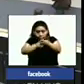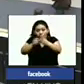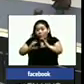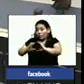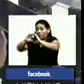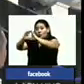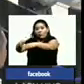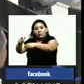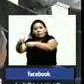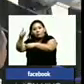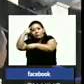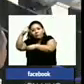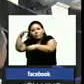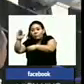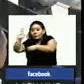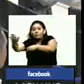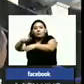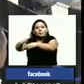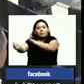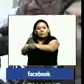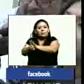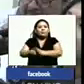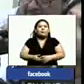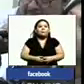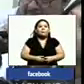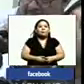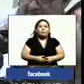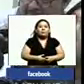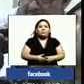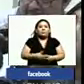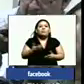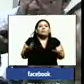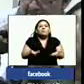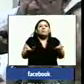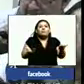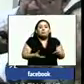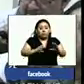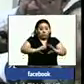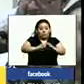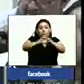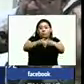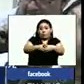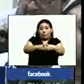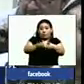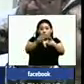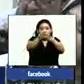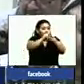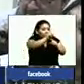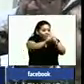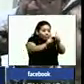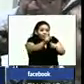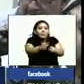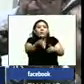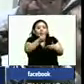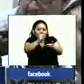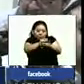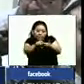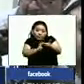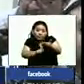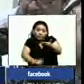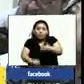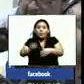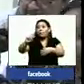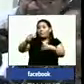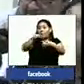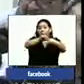la Comisión Política de la Asamblea Legislativa. Nos hemos programado como subcomisión, entregado el informe a la Comisión Política la